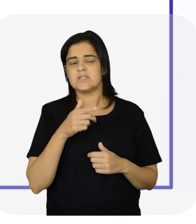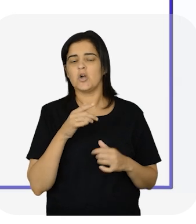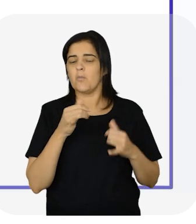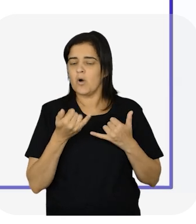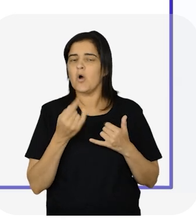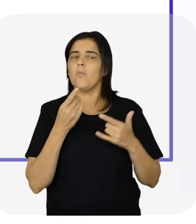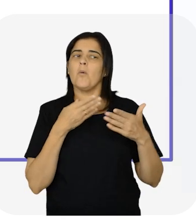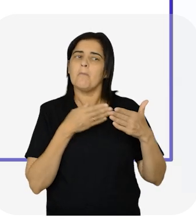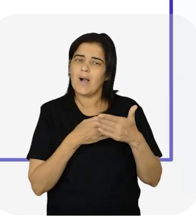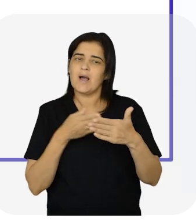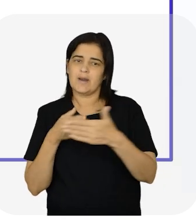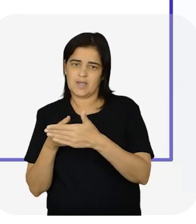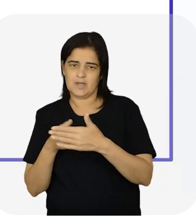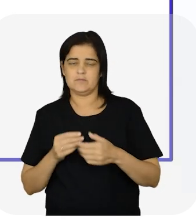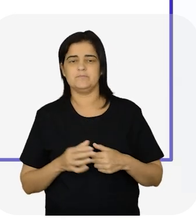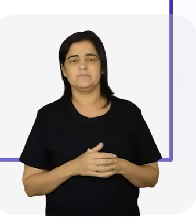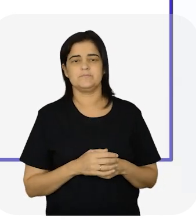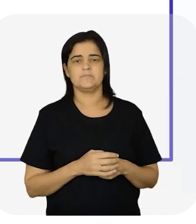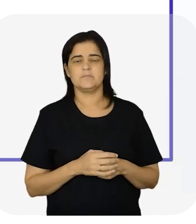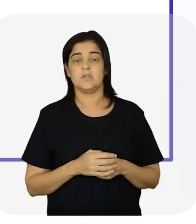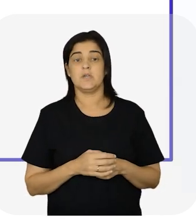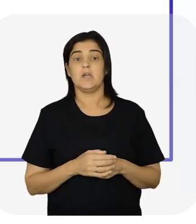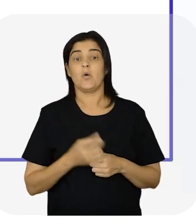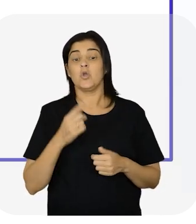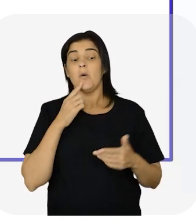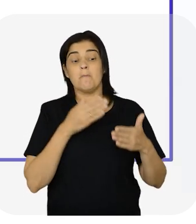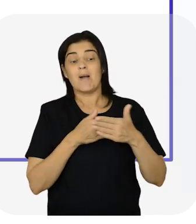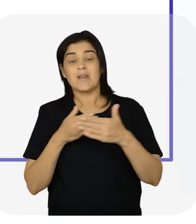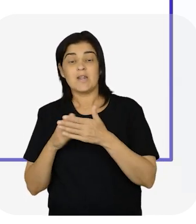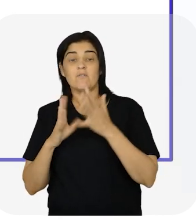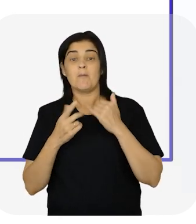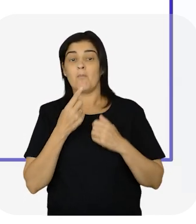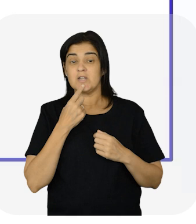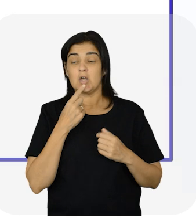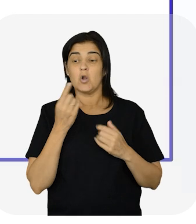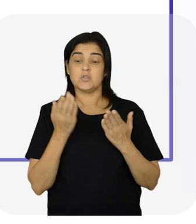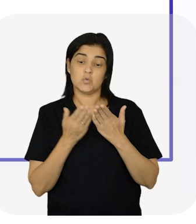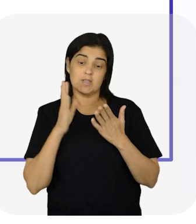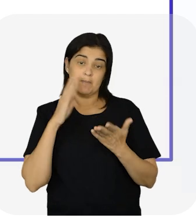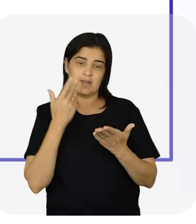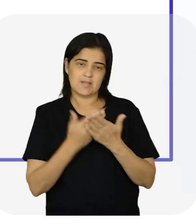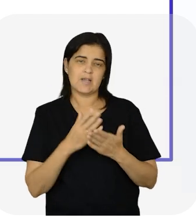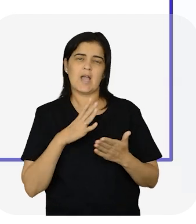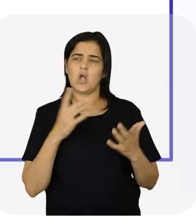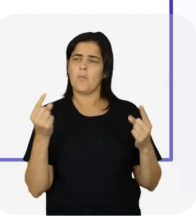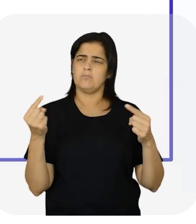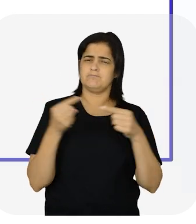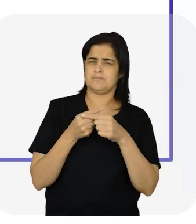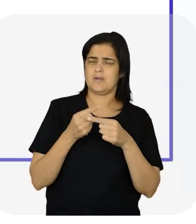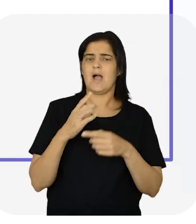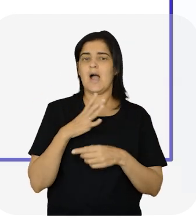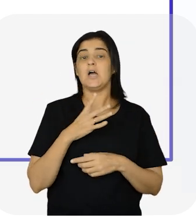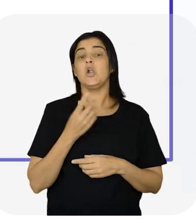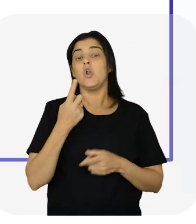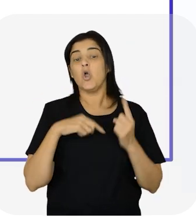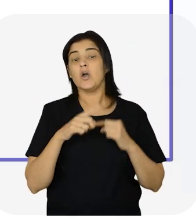actúa como una barrera. En cuanto a las barreras políticas, los estudiantes plantean que hay una contradicción también entre lo